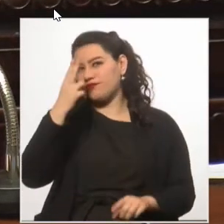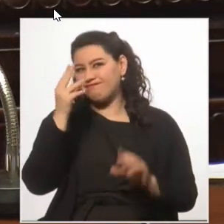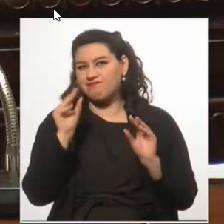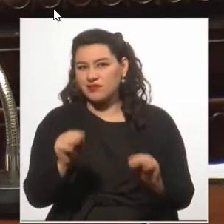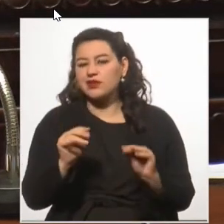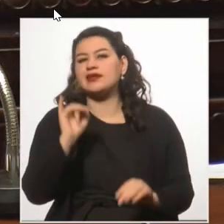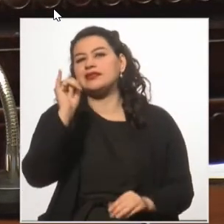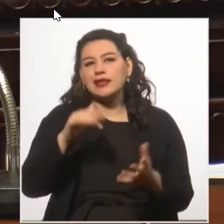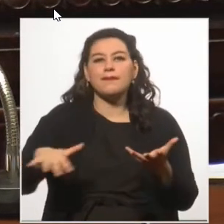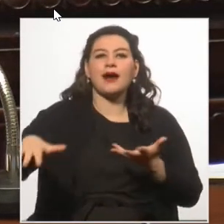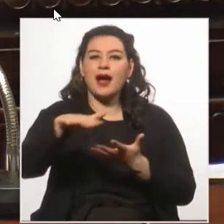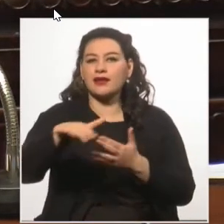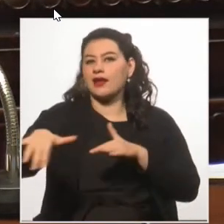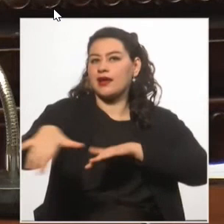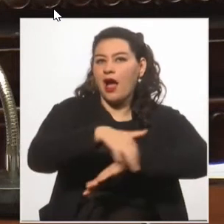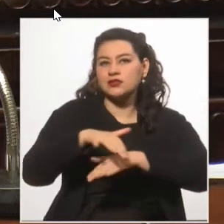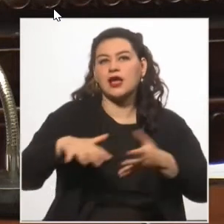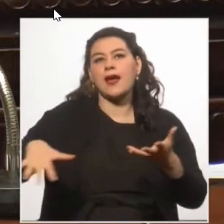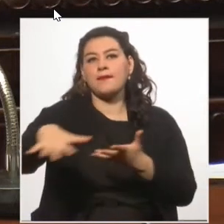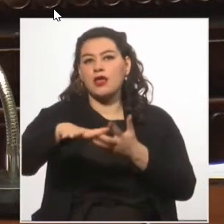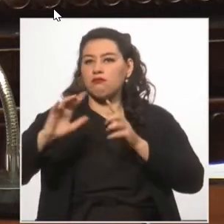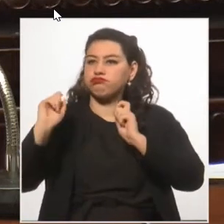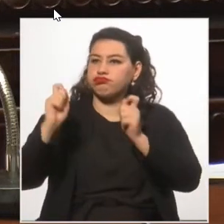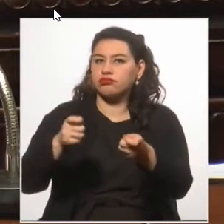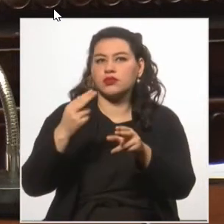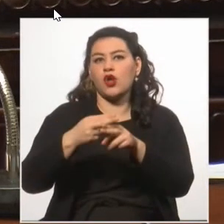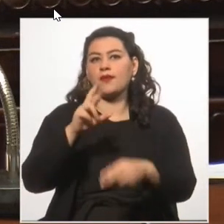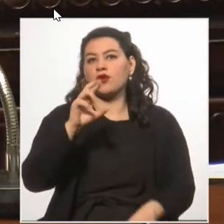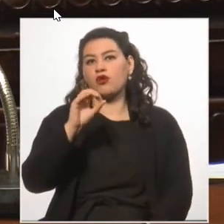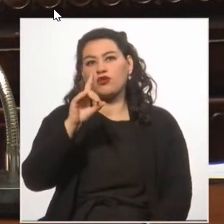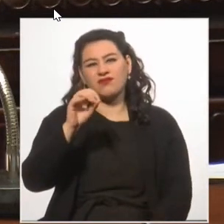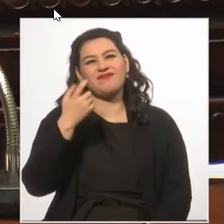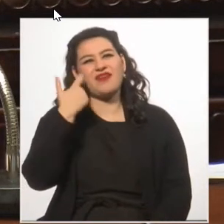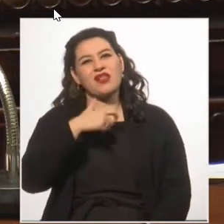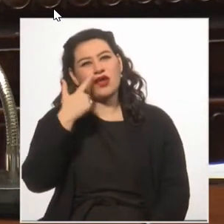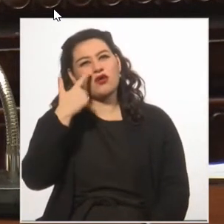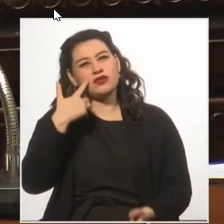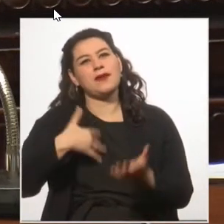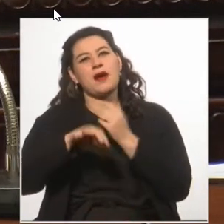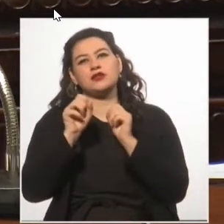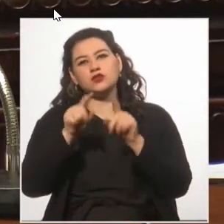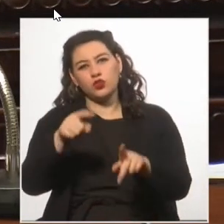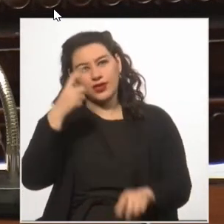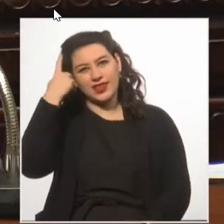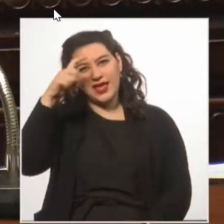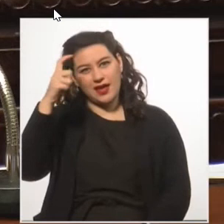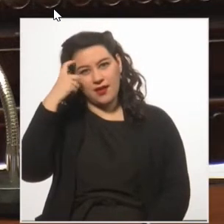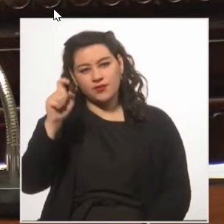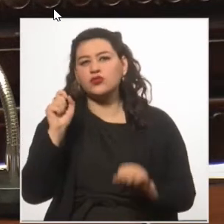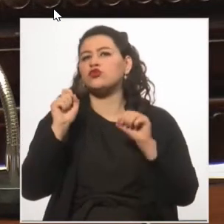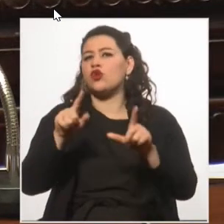hay parques, calles, espacios públicos que llevan su nombre, no se conocen tanto sus ideas. Toda